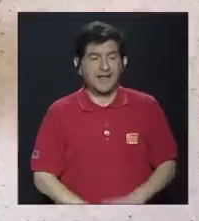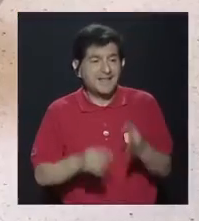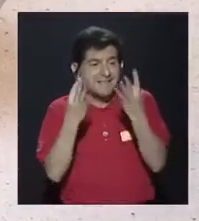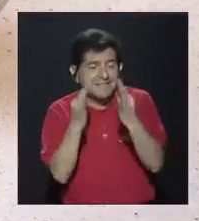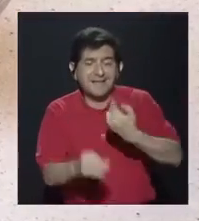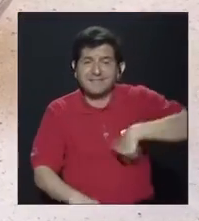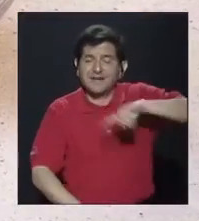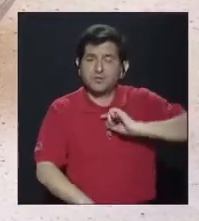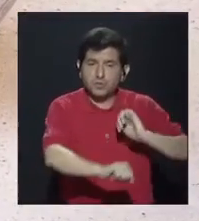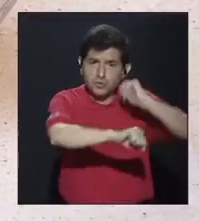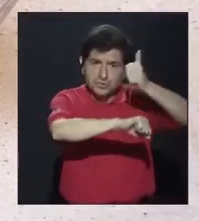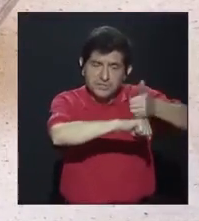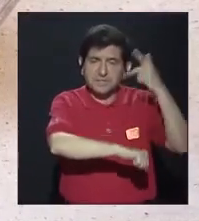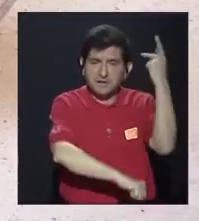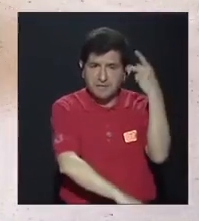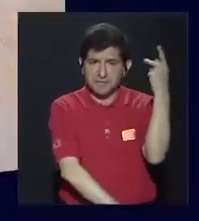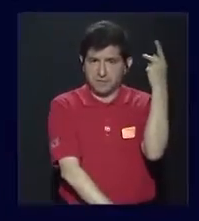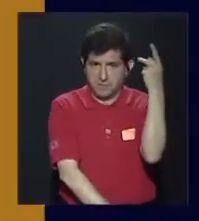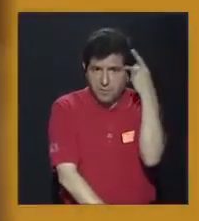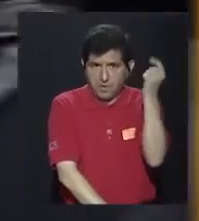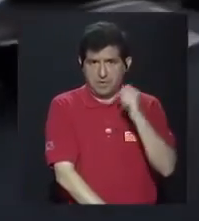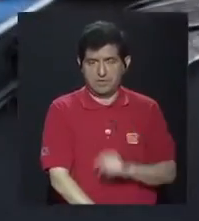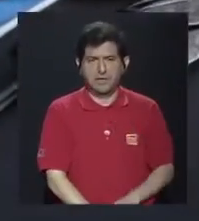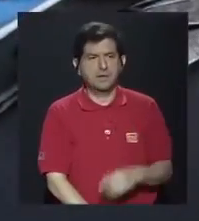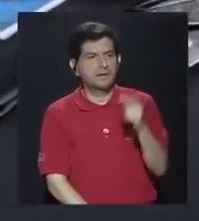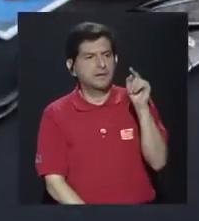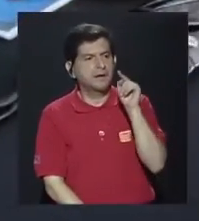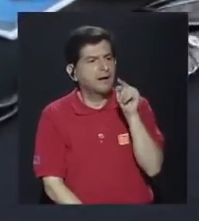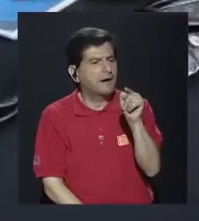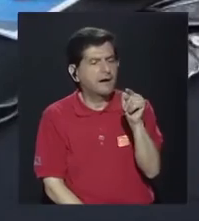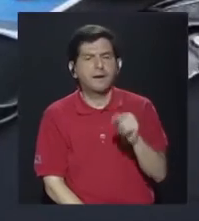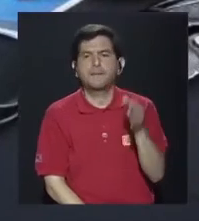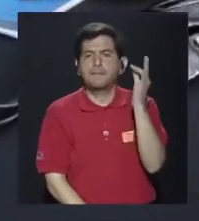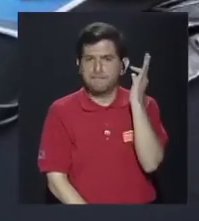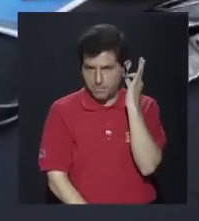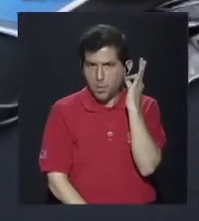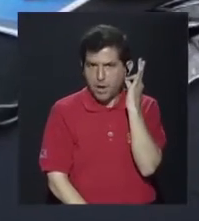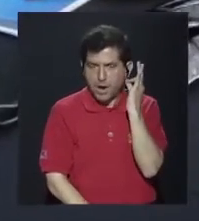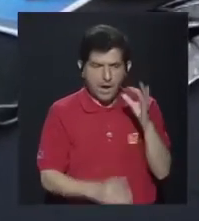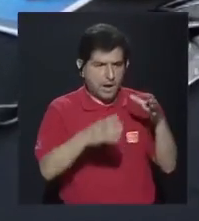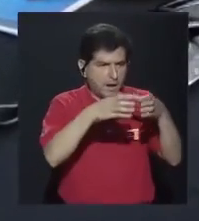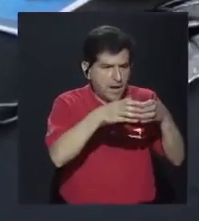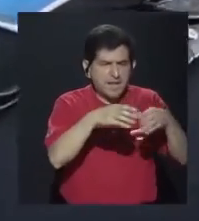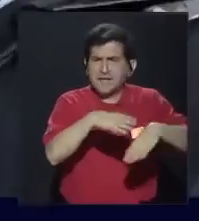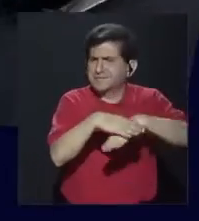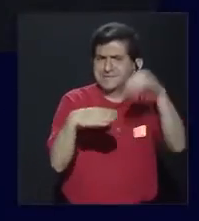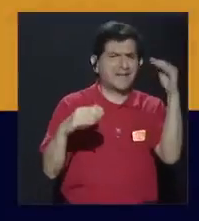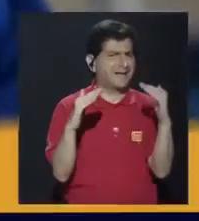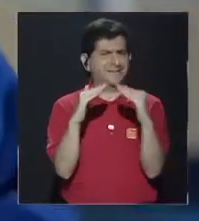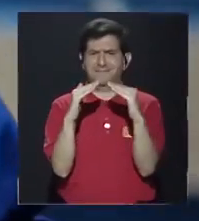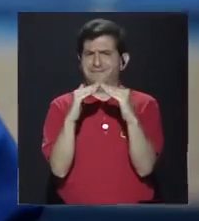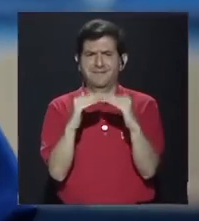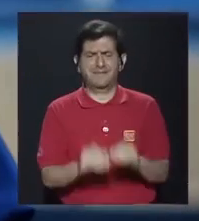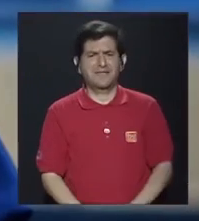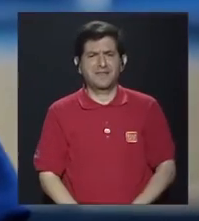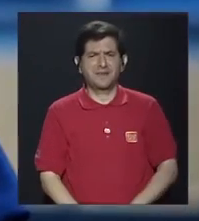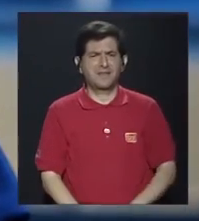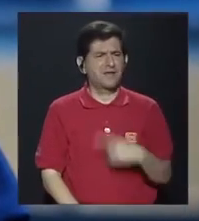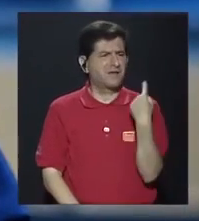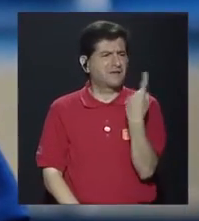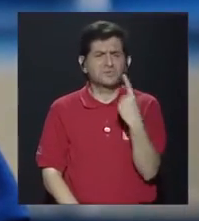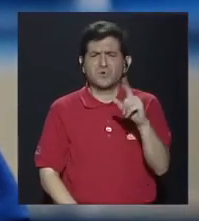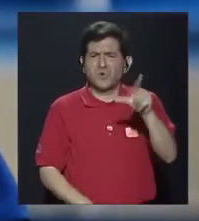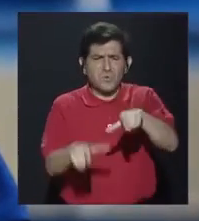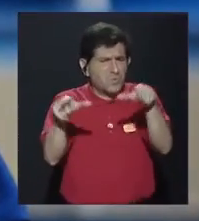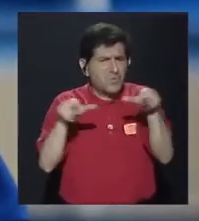buscamos implementar políticas para que las mujeres salgan de la casa y salgan de donde están